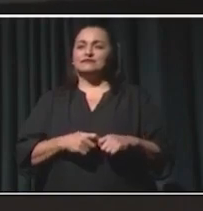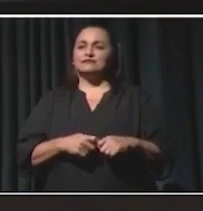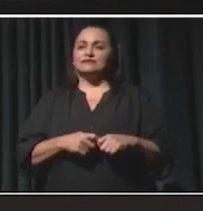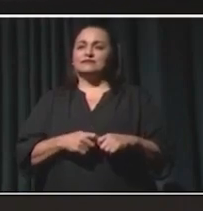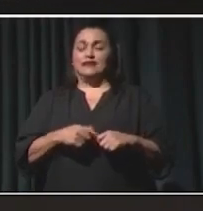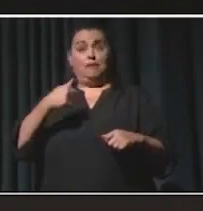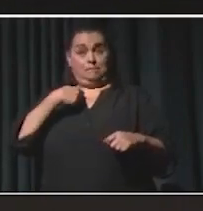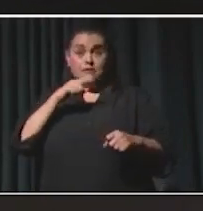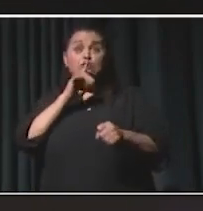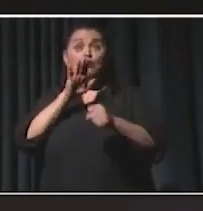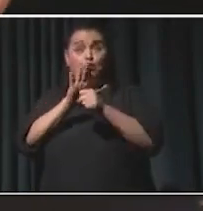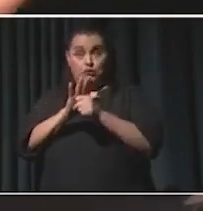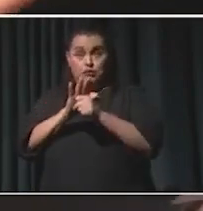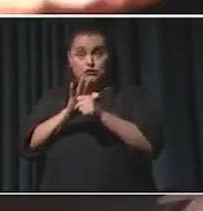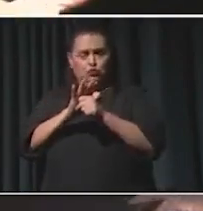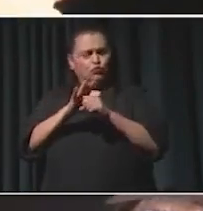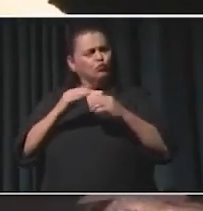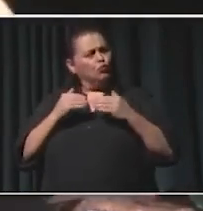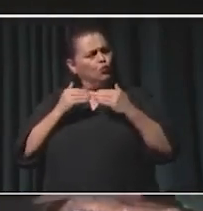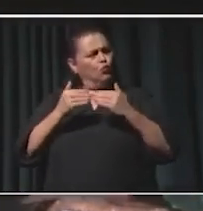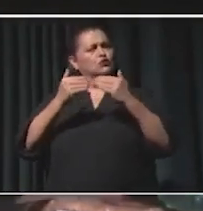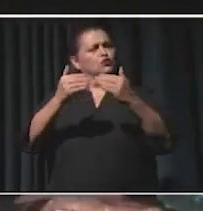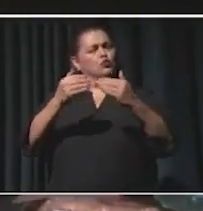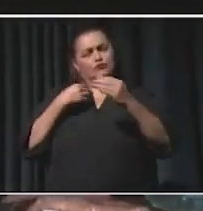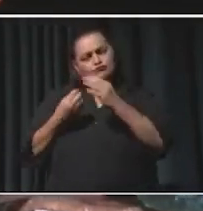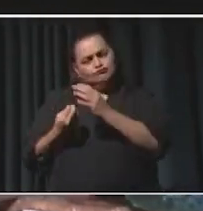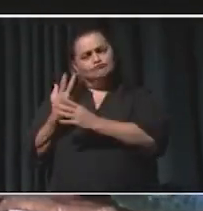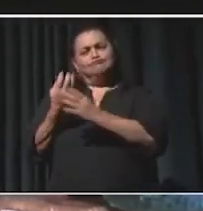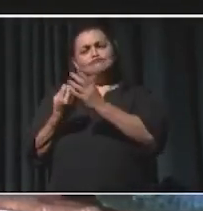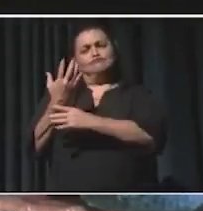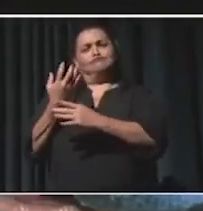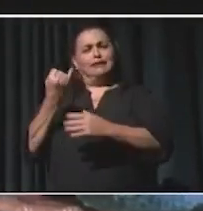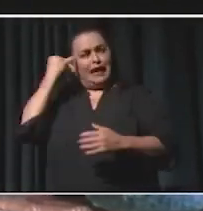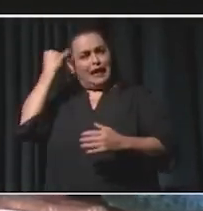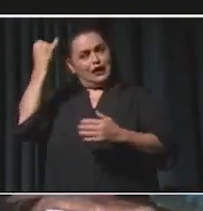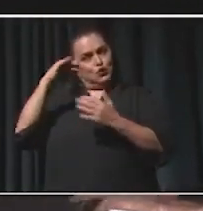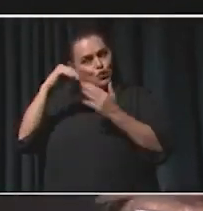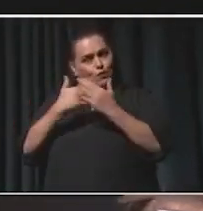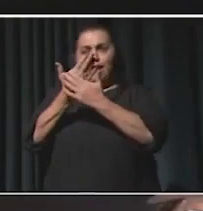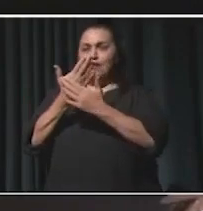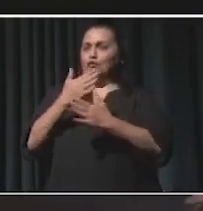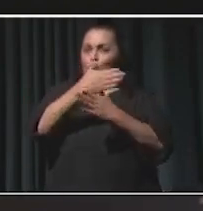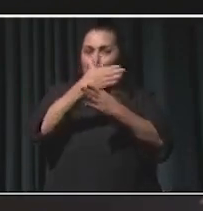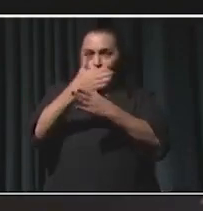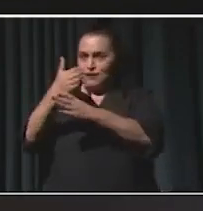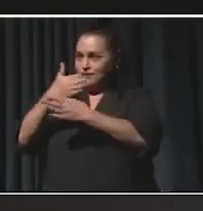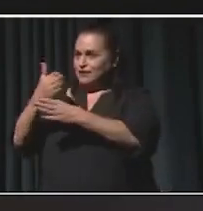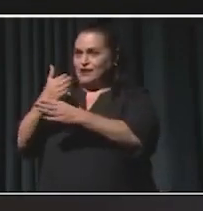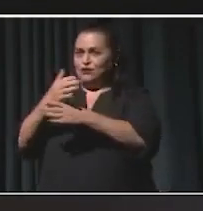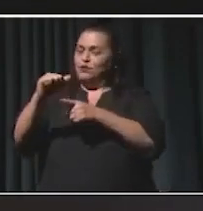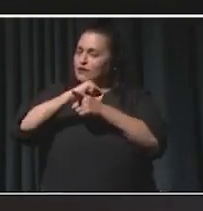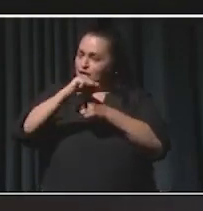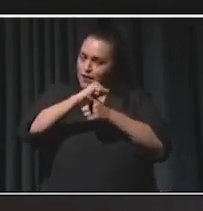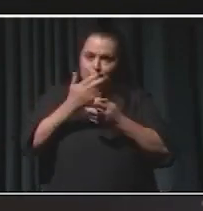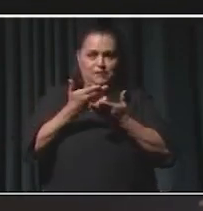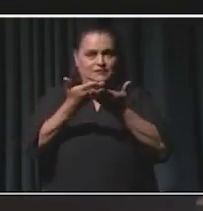Mi compromiso es continuar creando, innovando, compartiendo